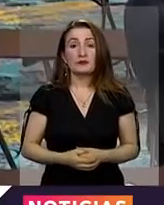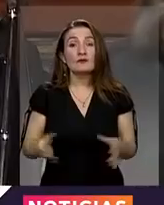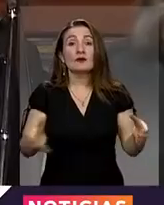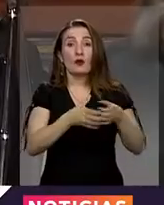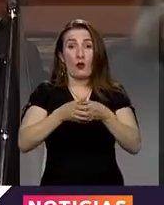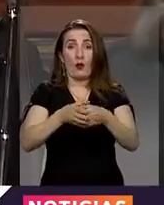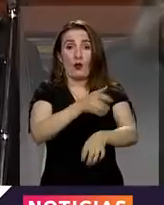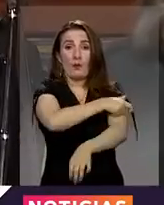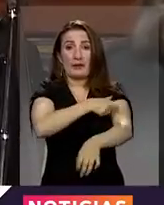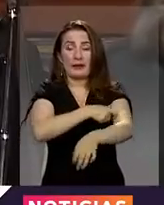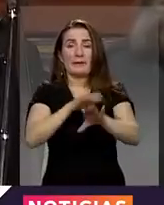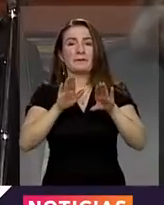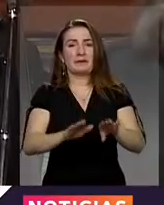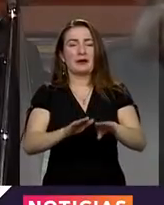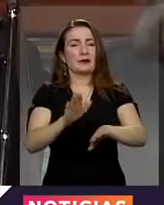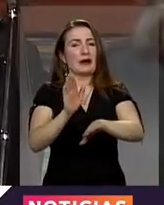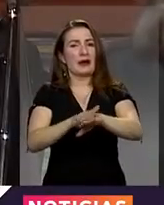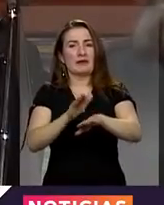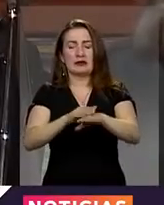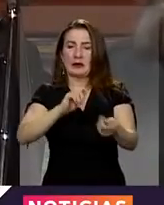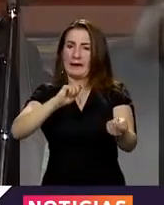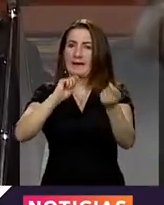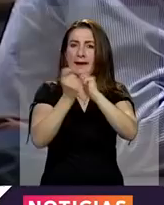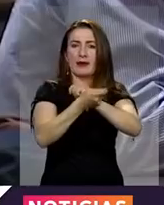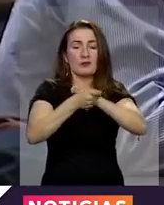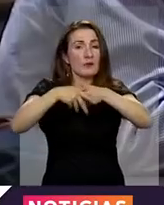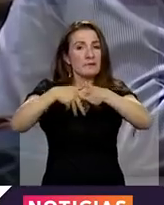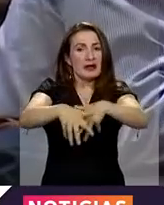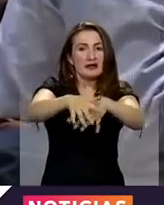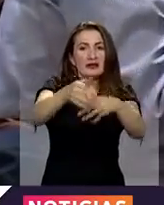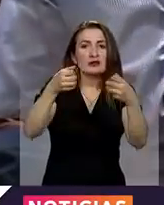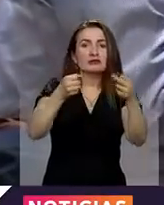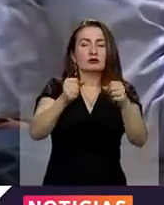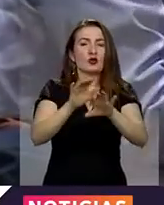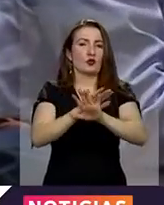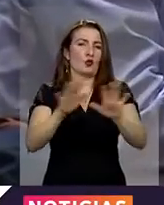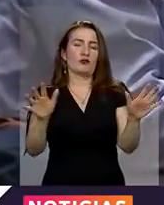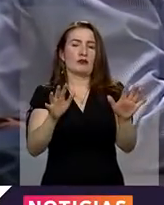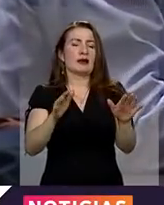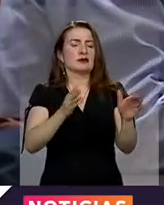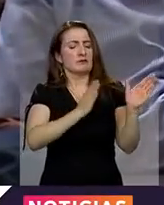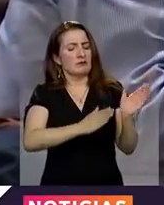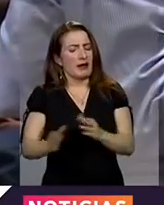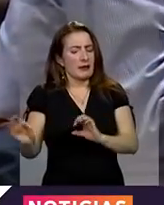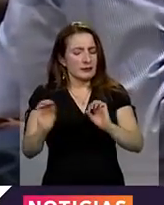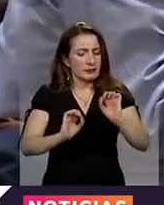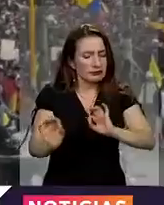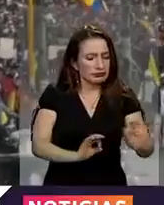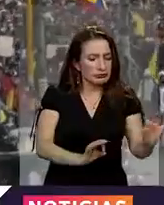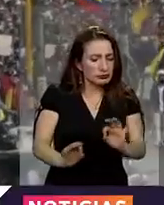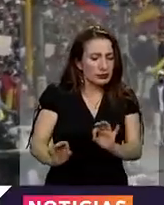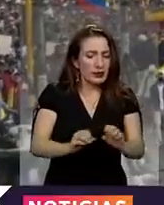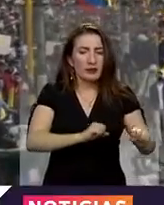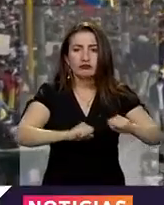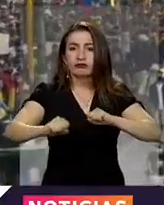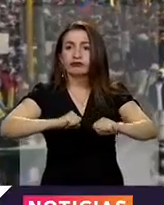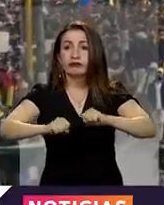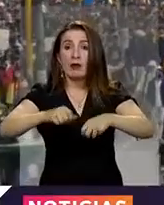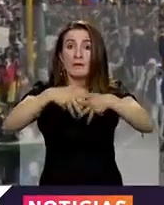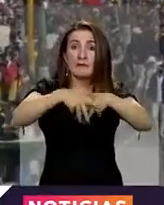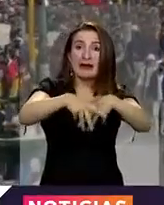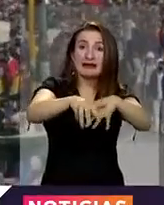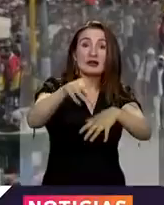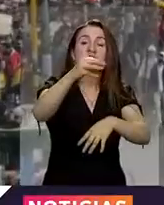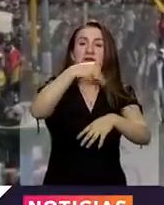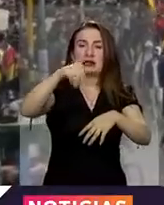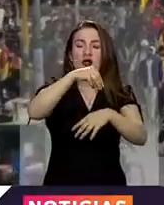Paro señaló que decidió hacer un cambio en las frecuencias de las manifestaciones para poder desarrollar un plan de acción. Suspenderán las marchas que venían haciendo los